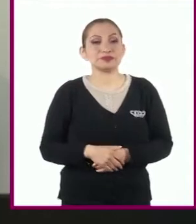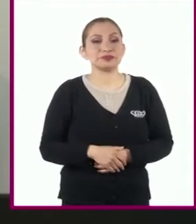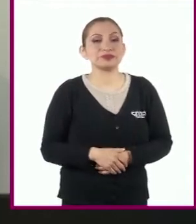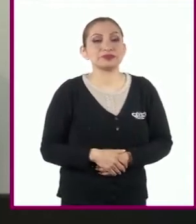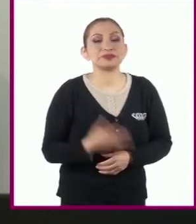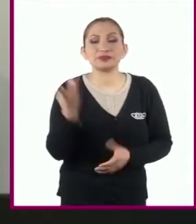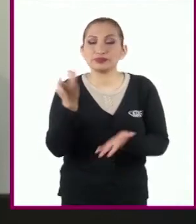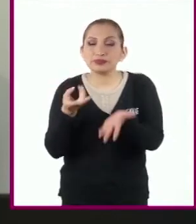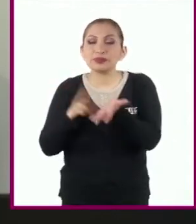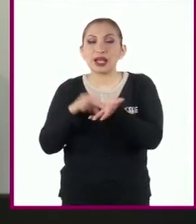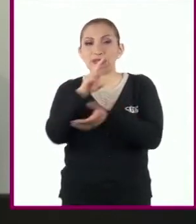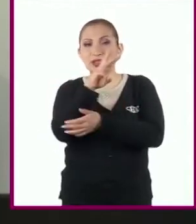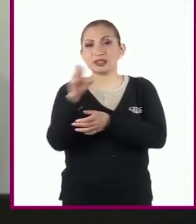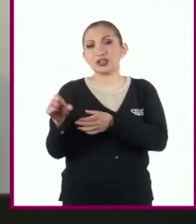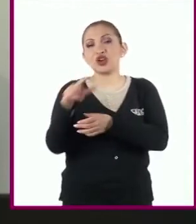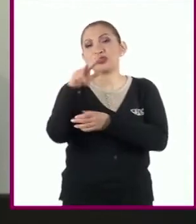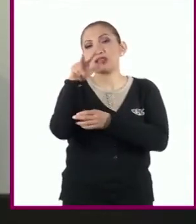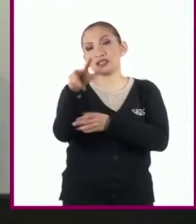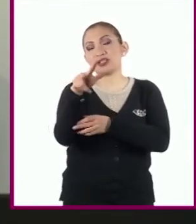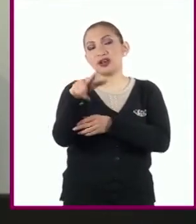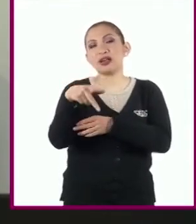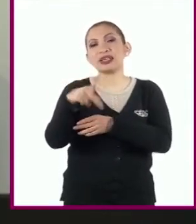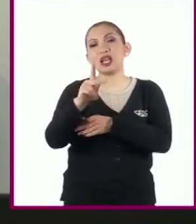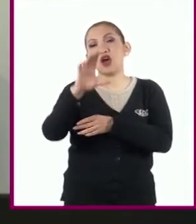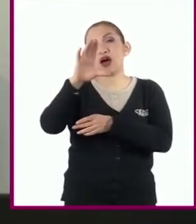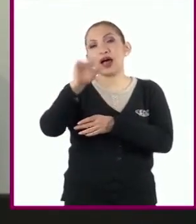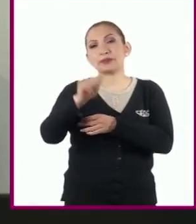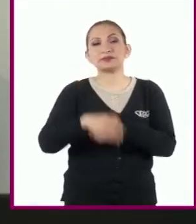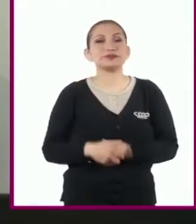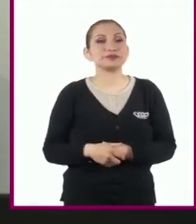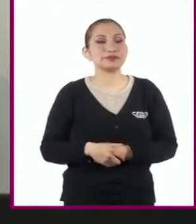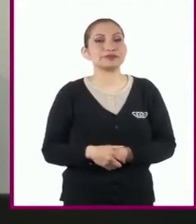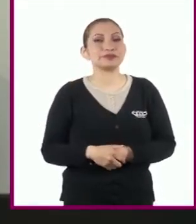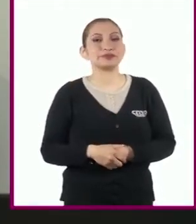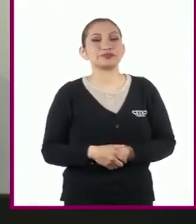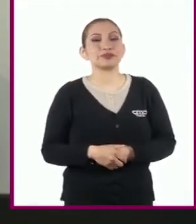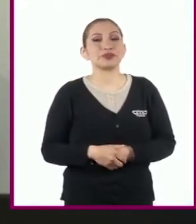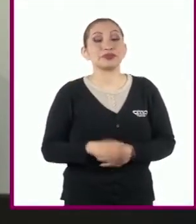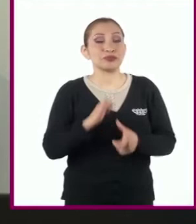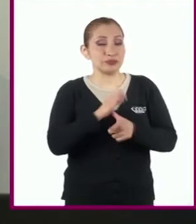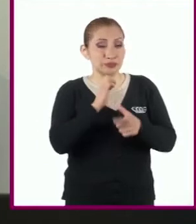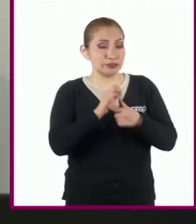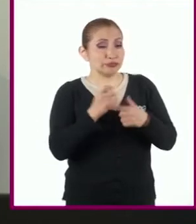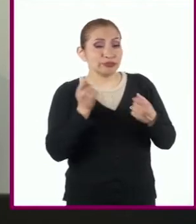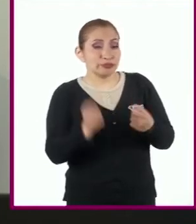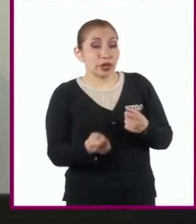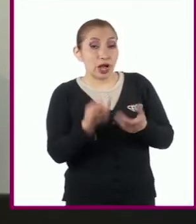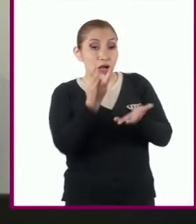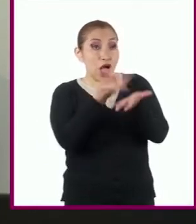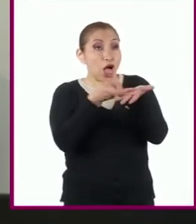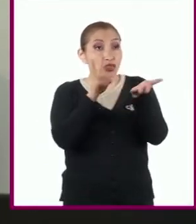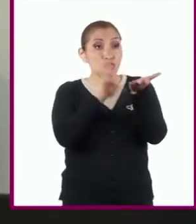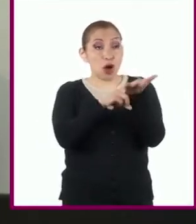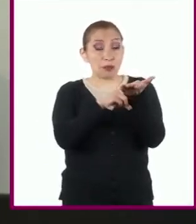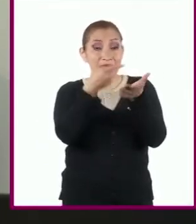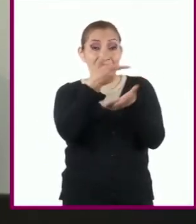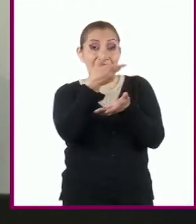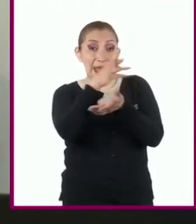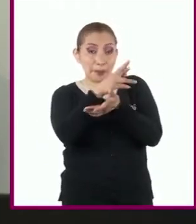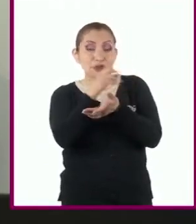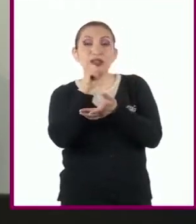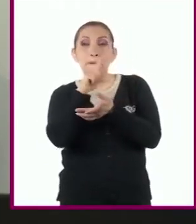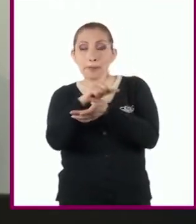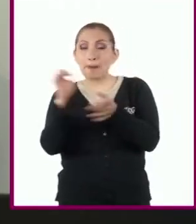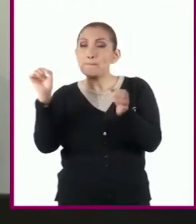que serían 318 kilocalorías. Entonces decimos que al doble de gramos